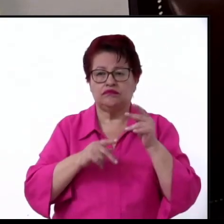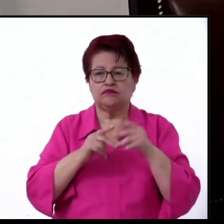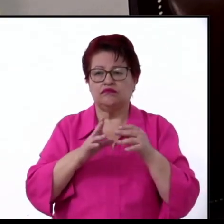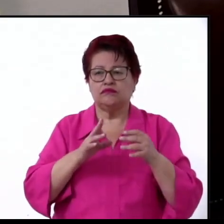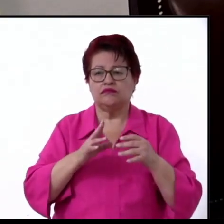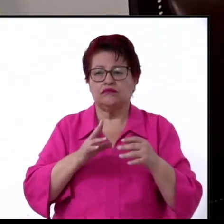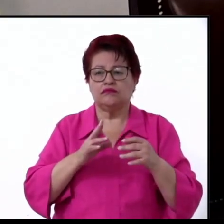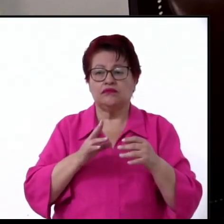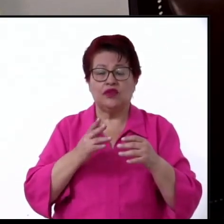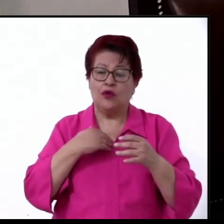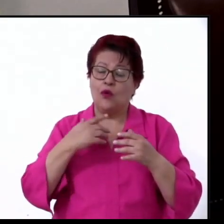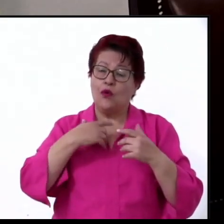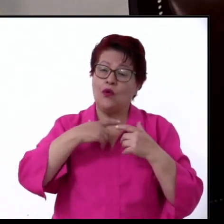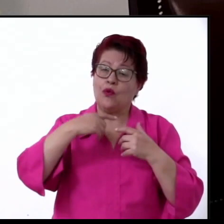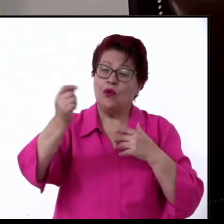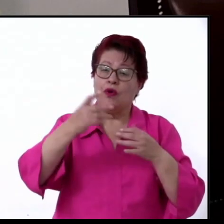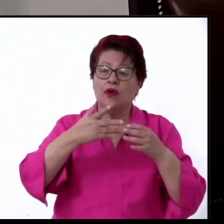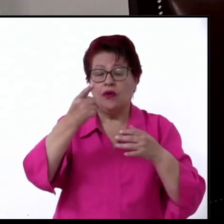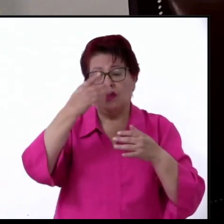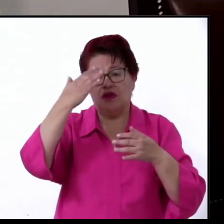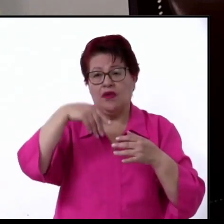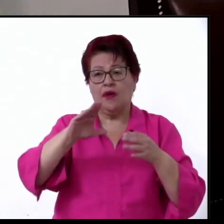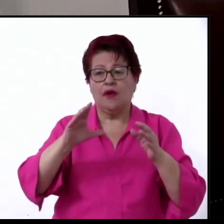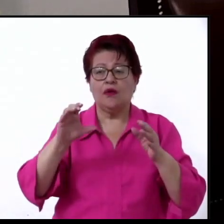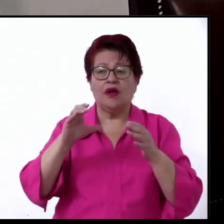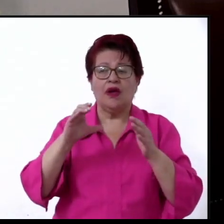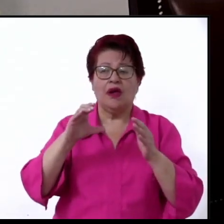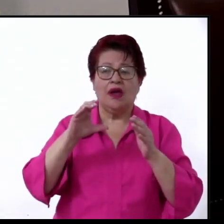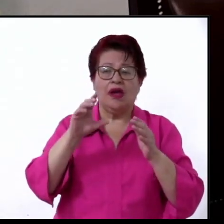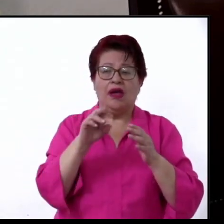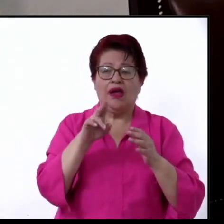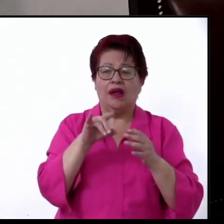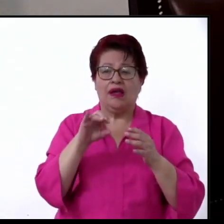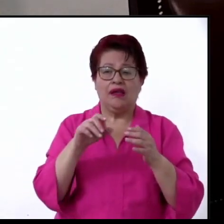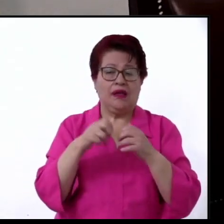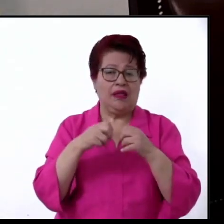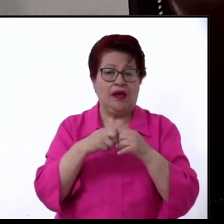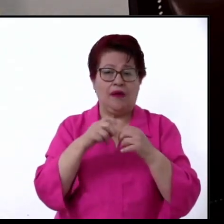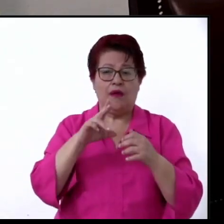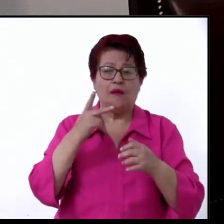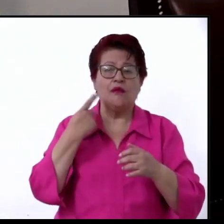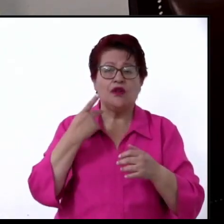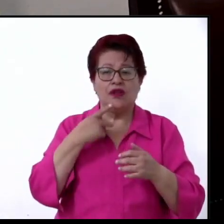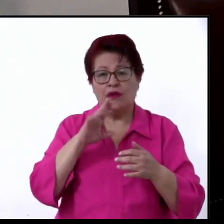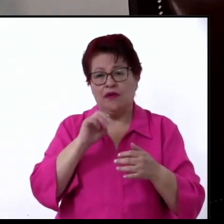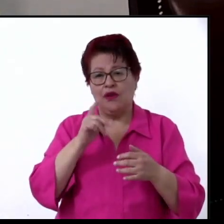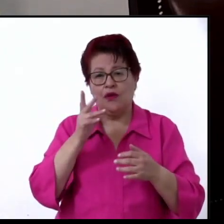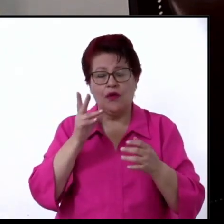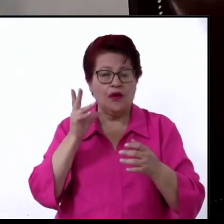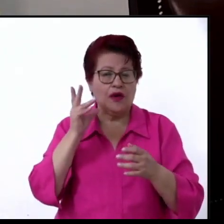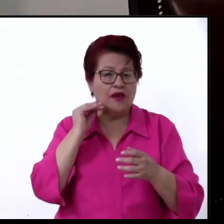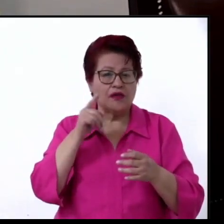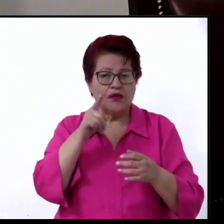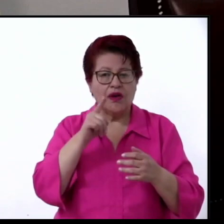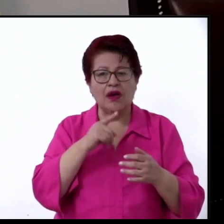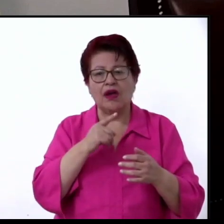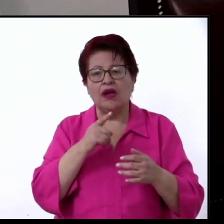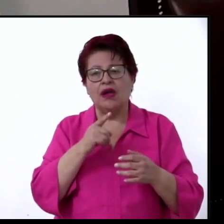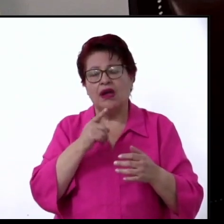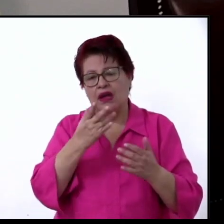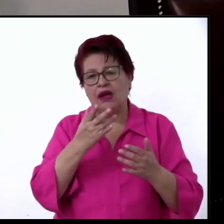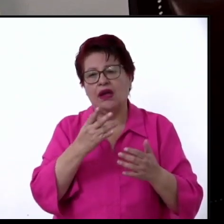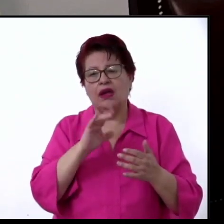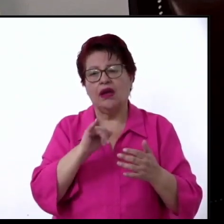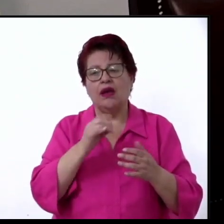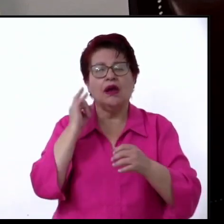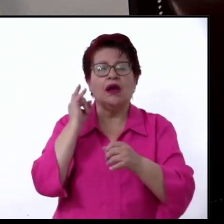tengo que salir corriendo porque, como usted sabe, hay una crisis política. Espero poderlo escuchar y sería